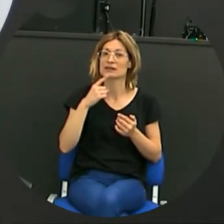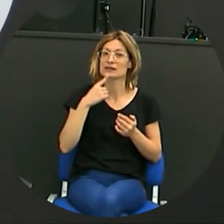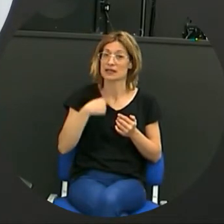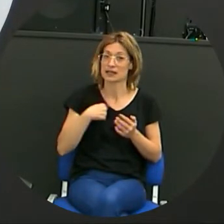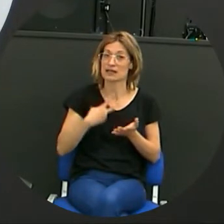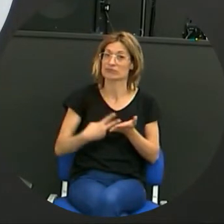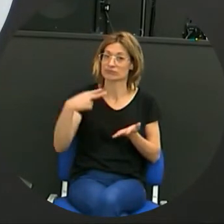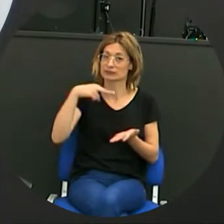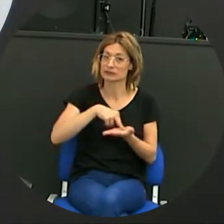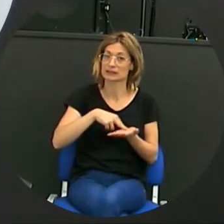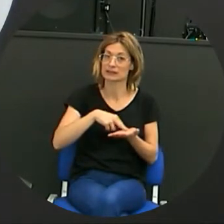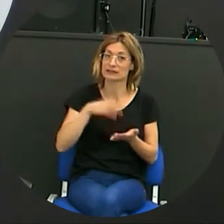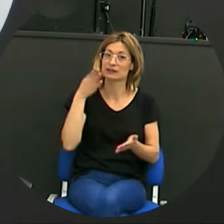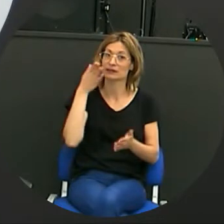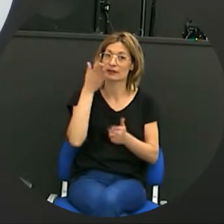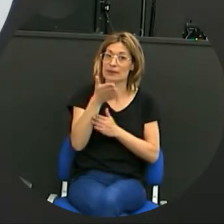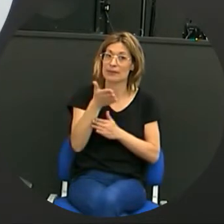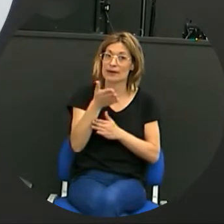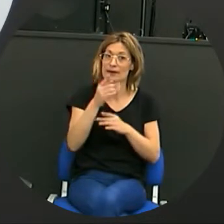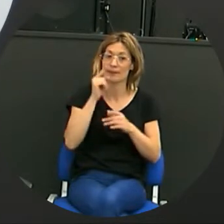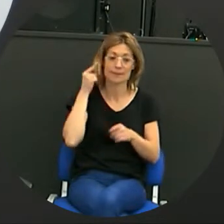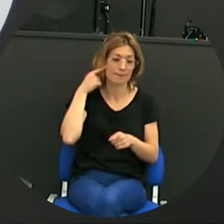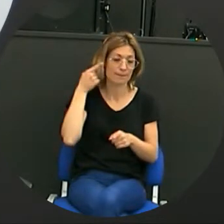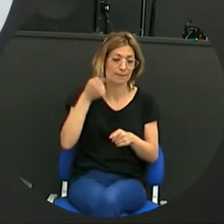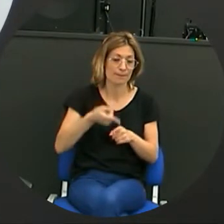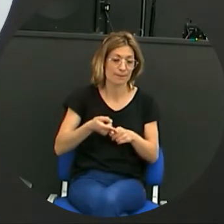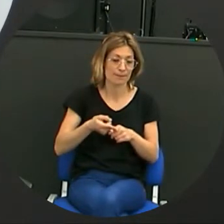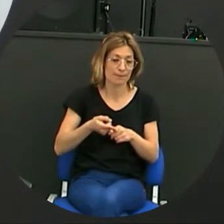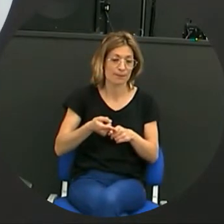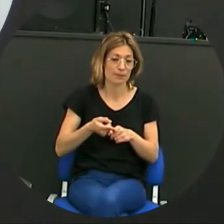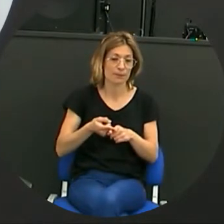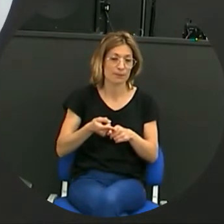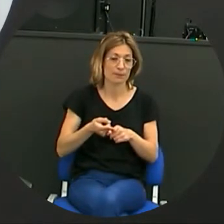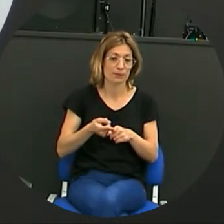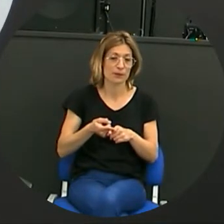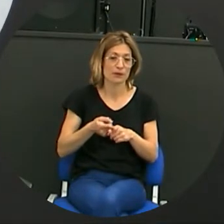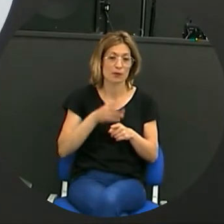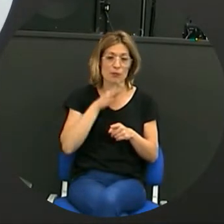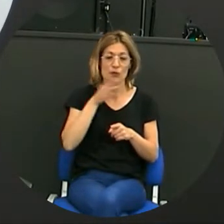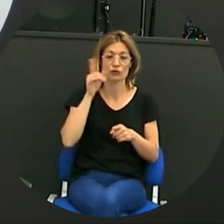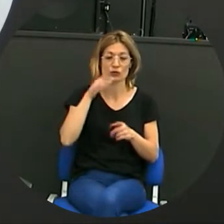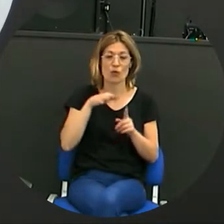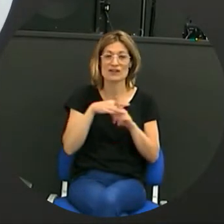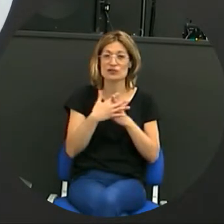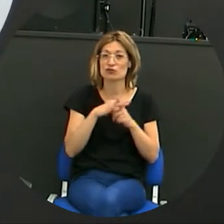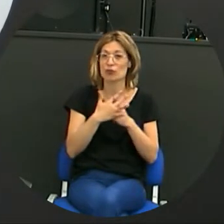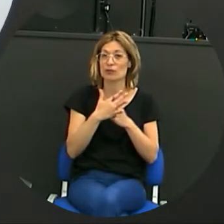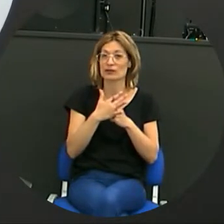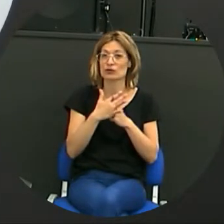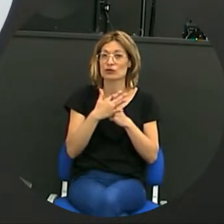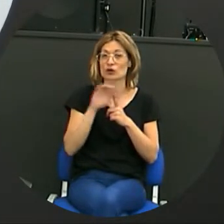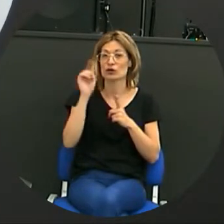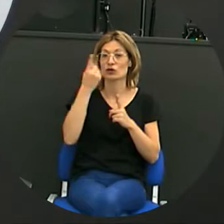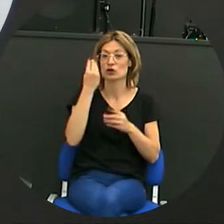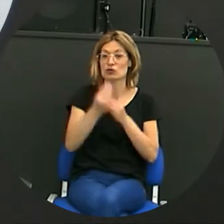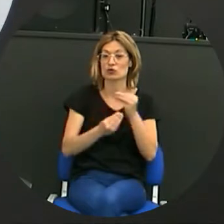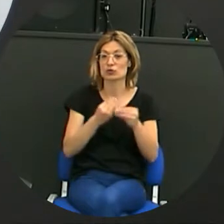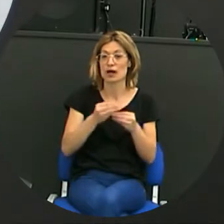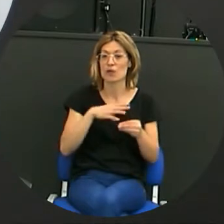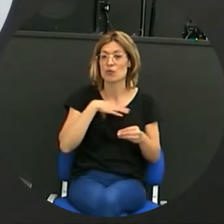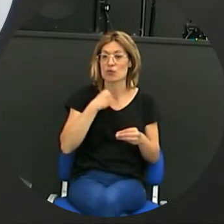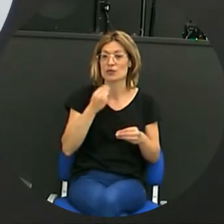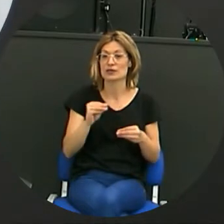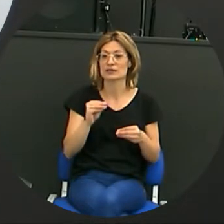ve, ¿para qué? Para poder ser el instrumento que Dios usase para levantar a otro